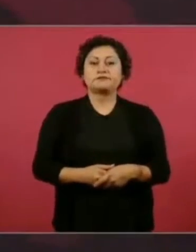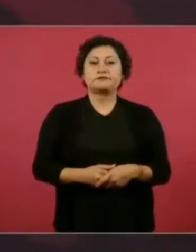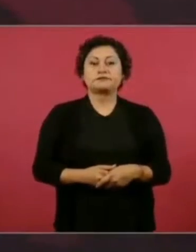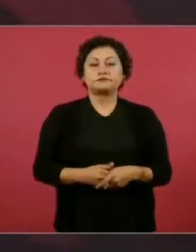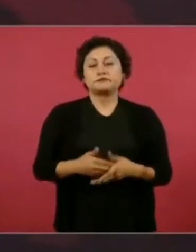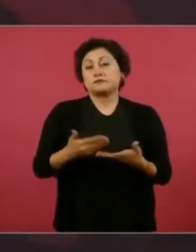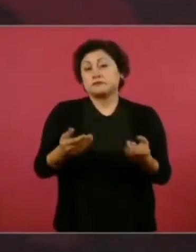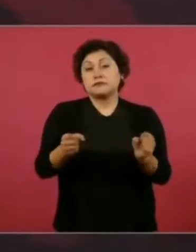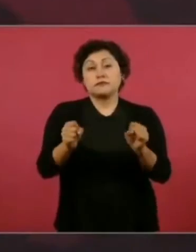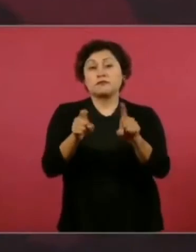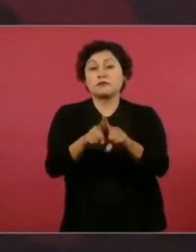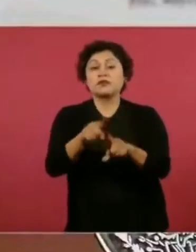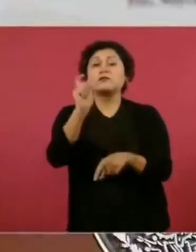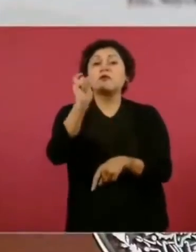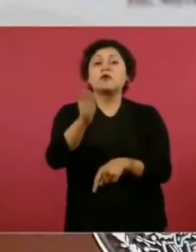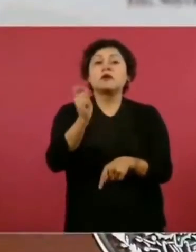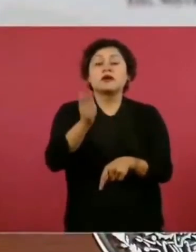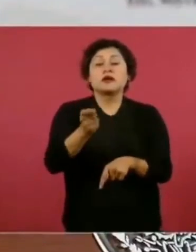perseverancia,